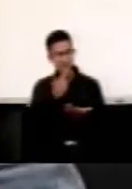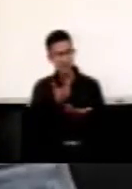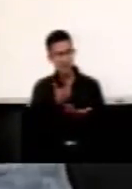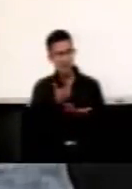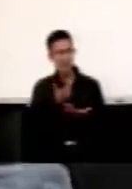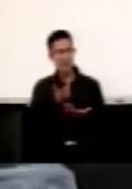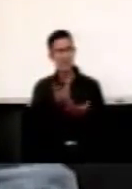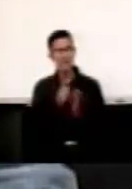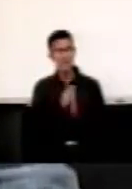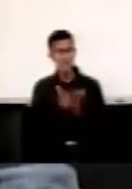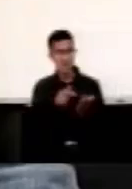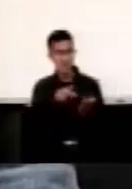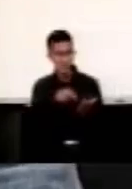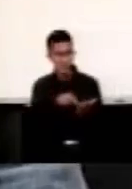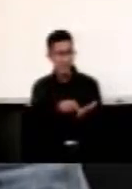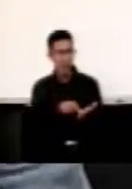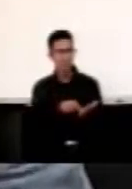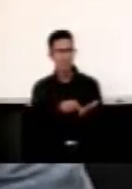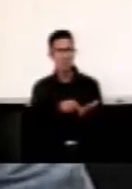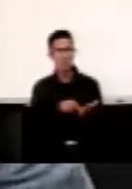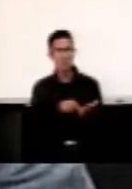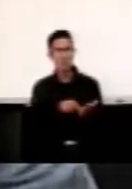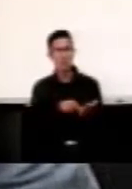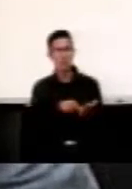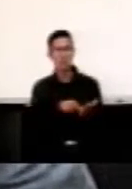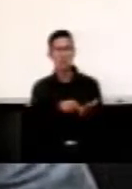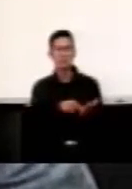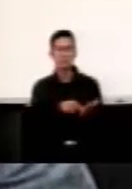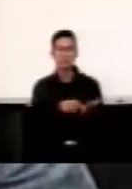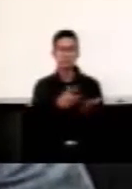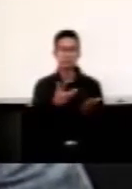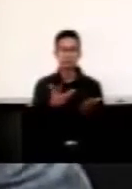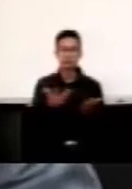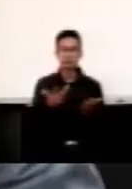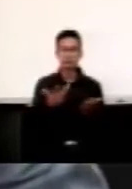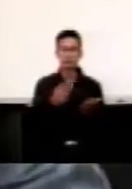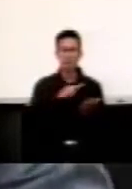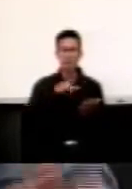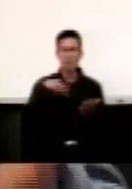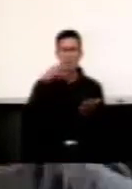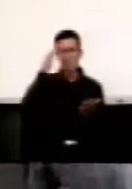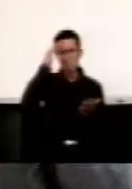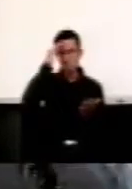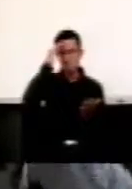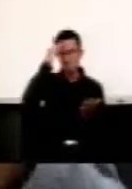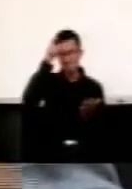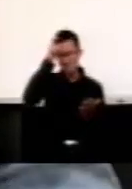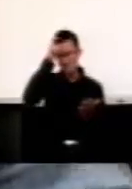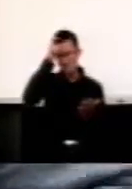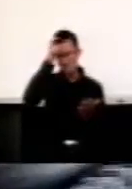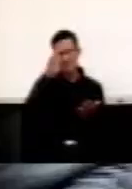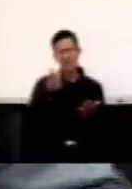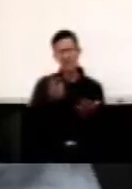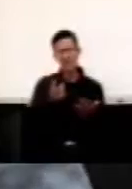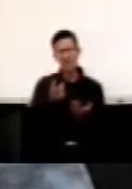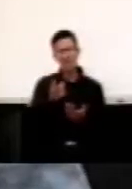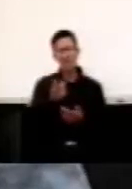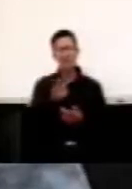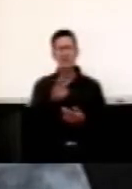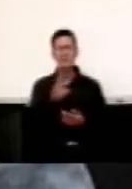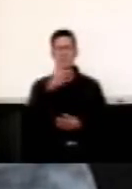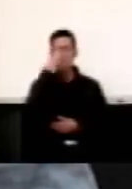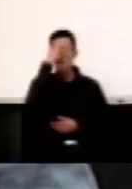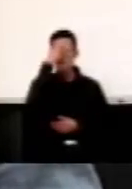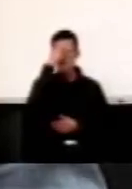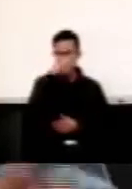trata precisamente de el tema que nos preguntamos nosotros es ¿qué tipo de transición a la democracia tuvo